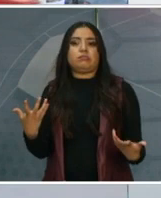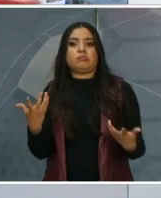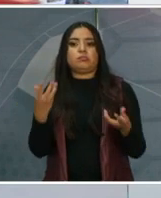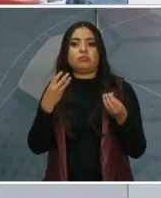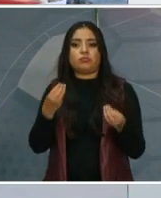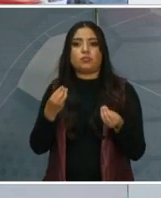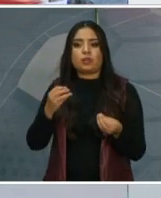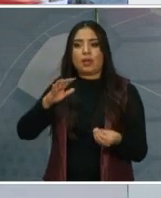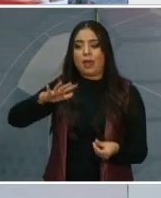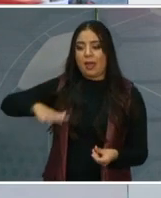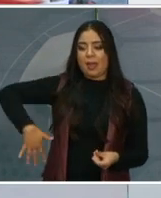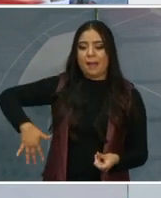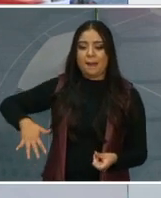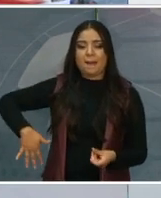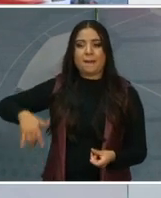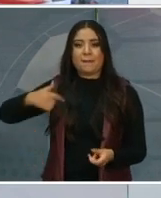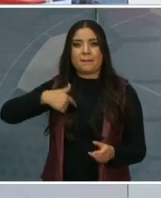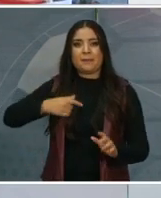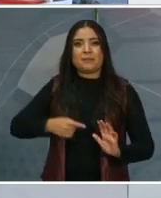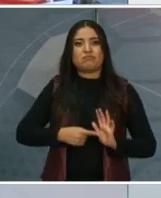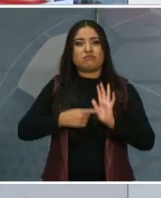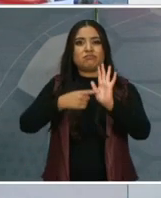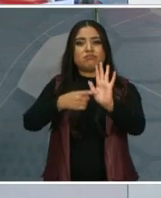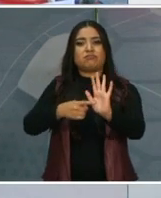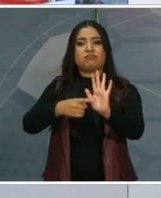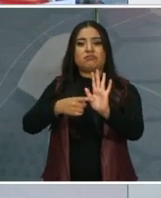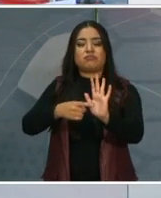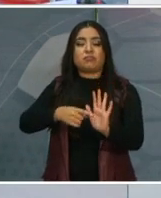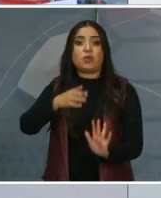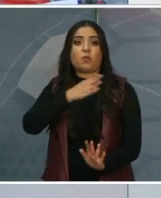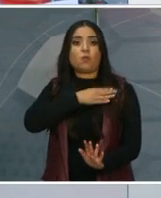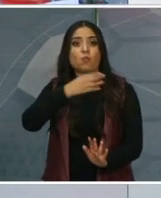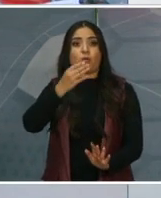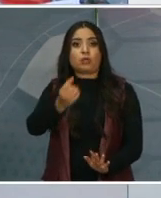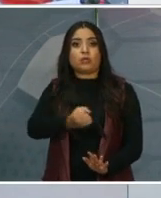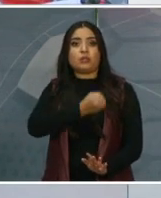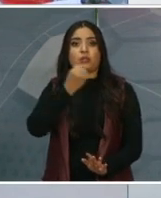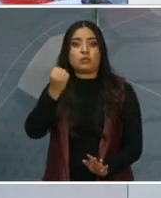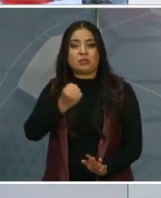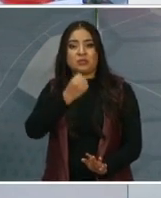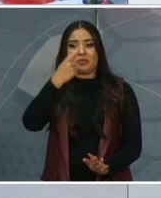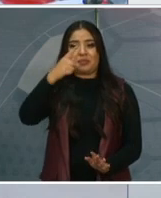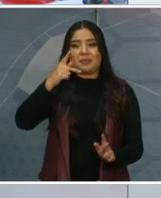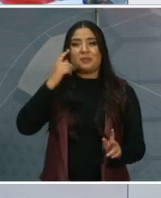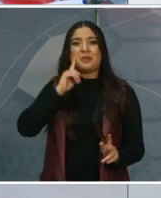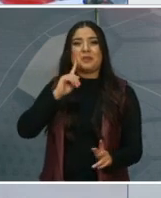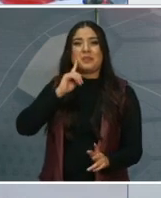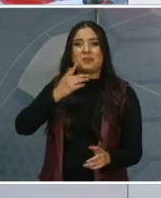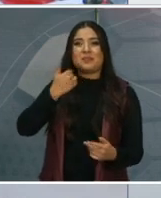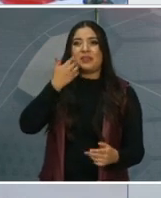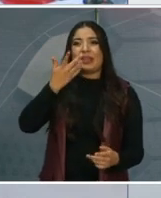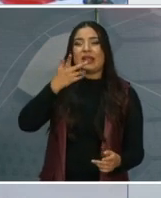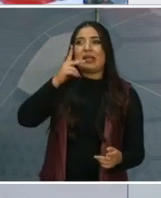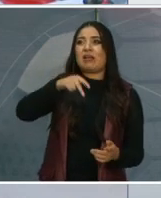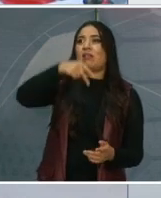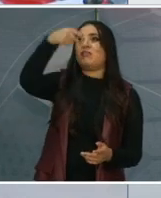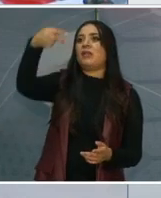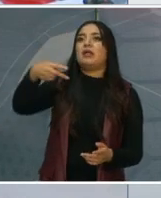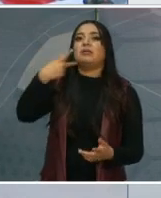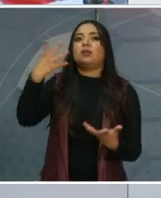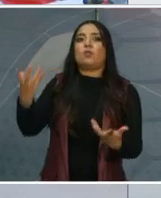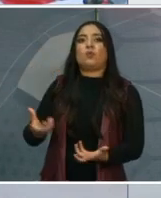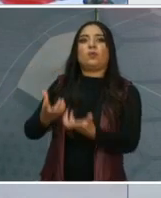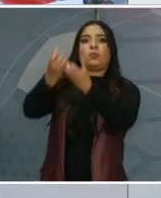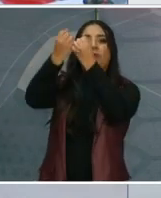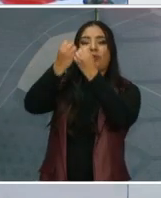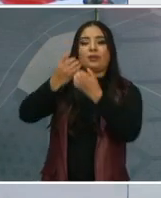caso de, por fortuna, un suicidio frustrado o un intento de suicidio que se dio durante el fin de semana aquí